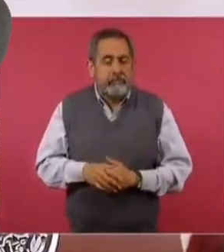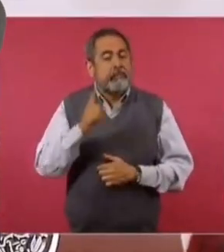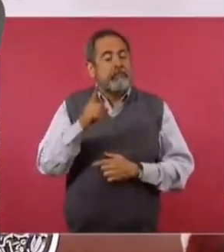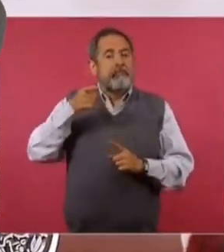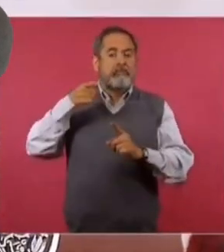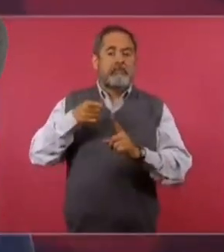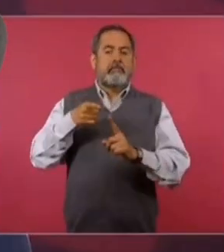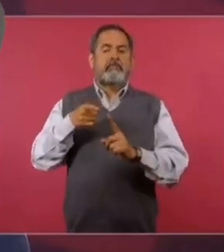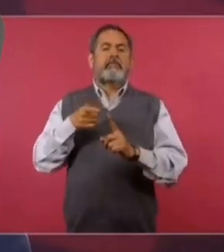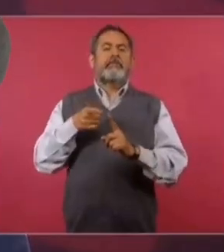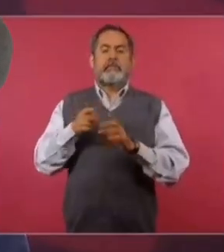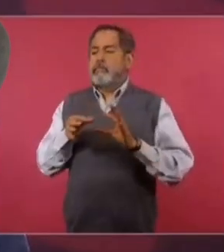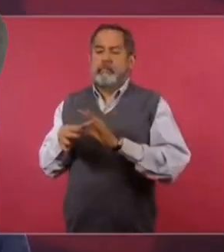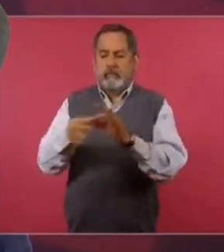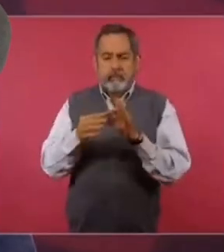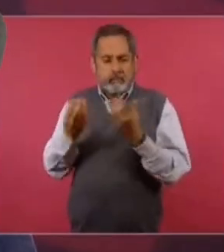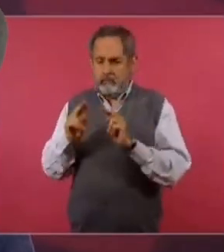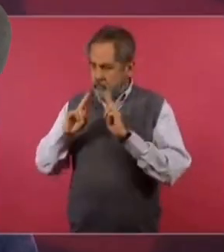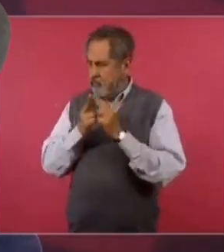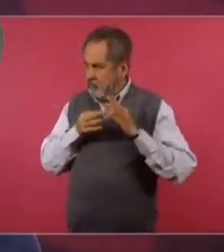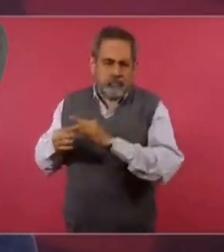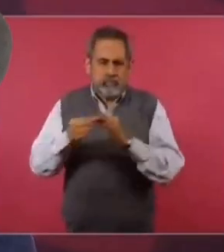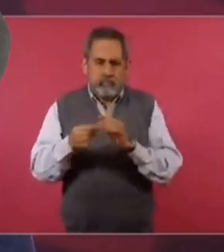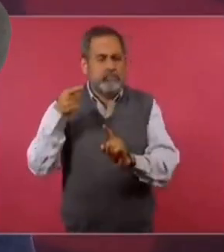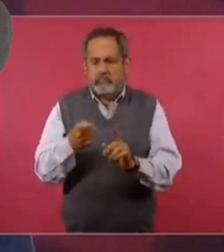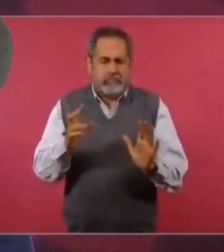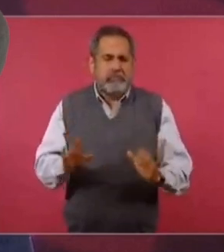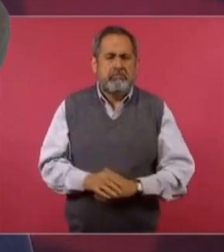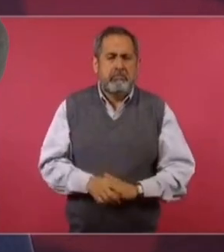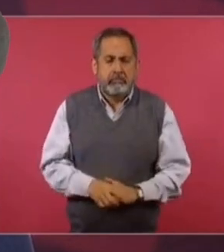procurar la unidad, ¿sí?